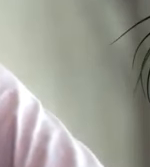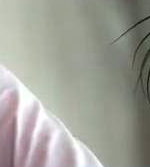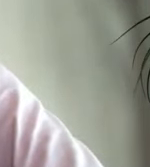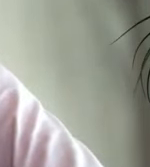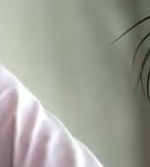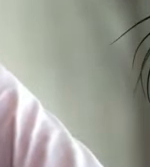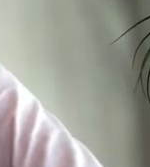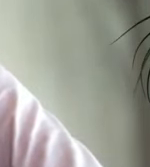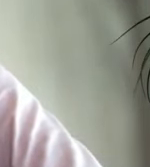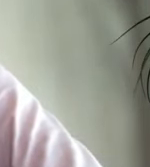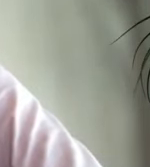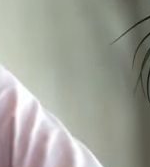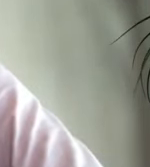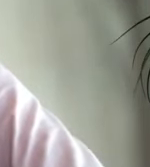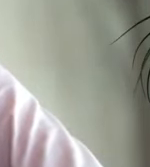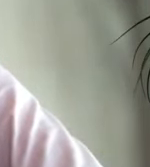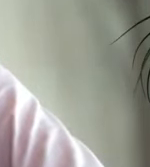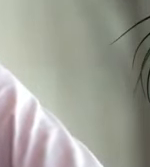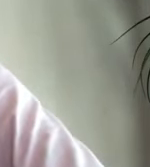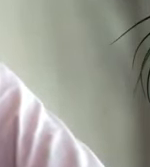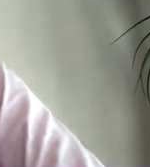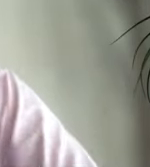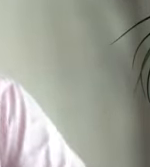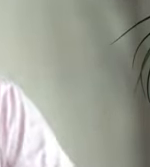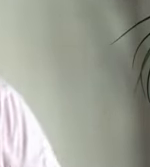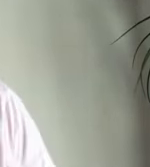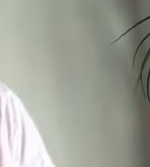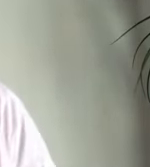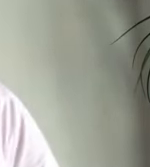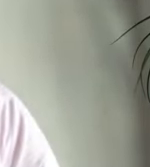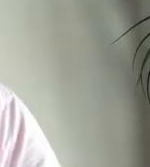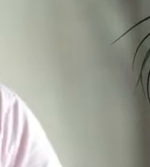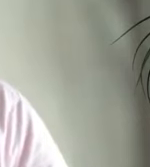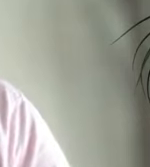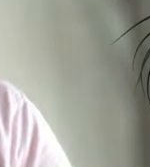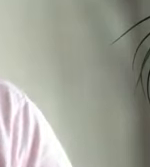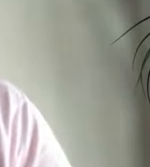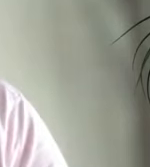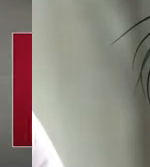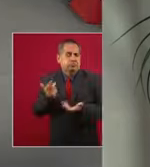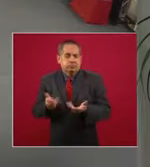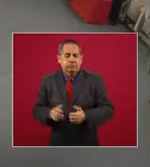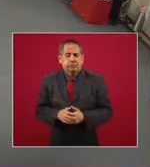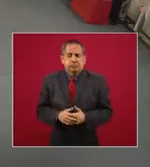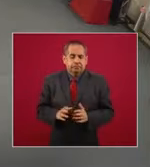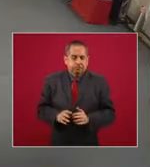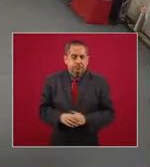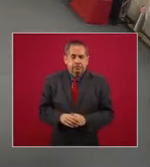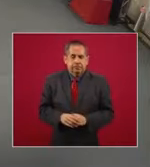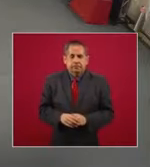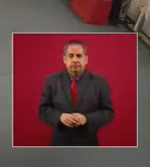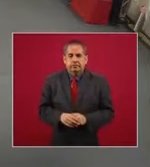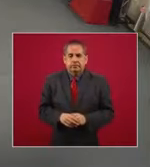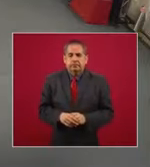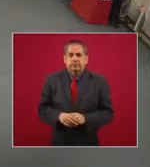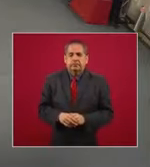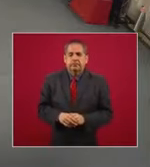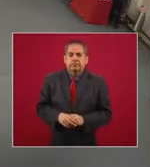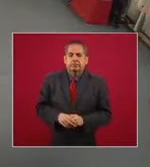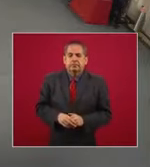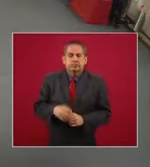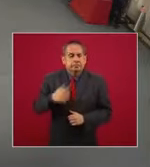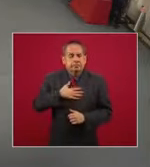el presidente Trump defendió a López Obrador de manera pública. Vamos a escucharlo. Pues yo